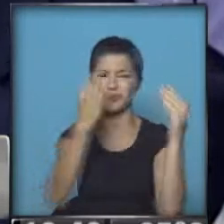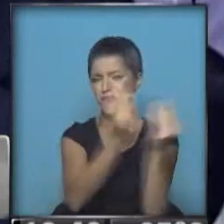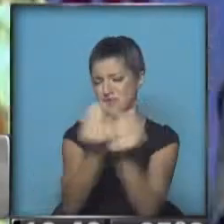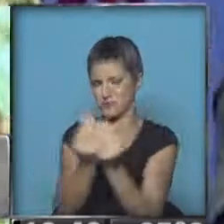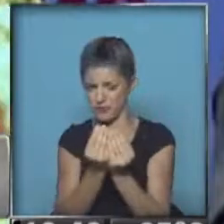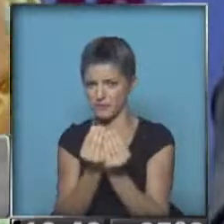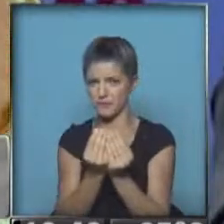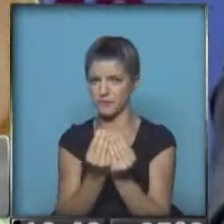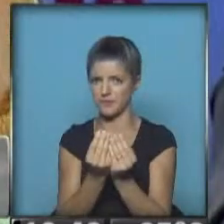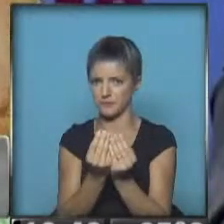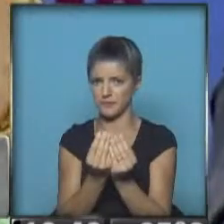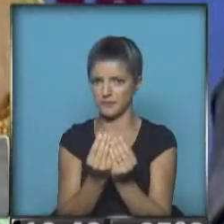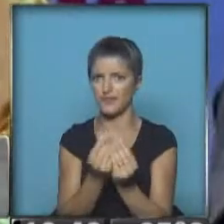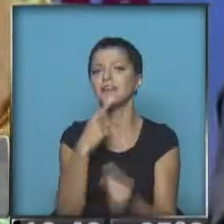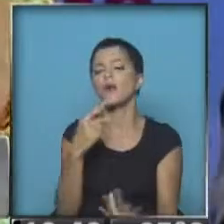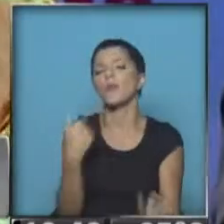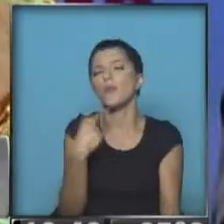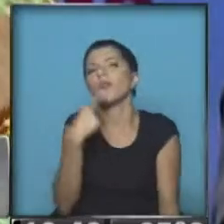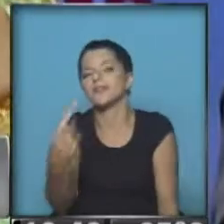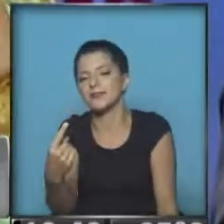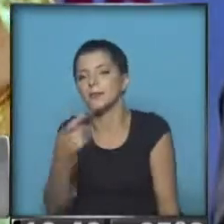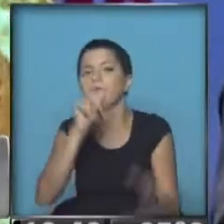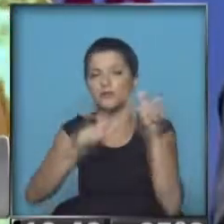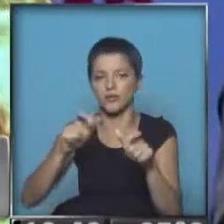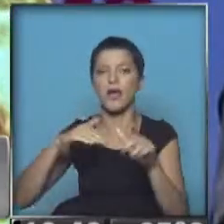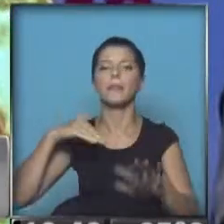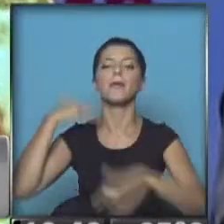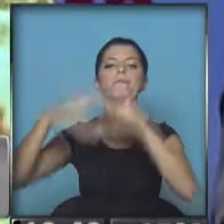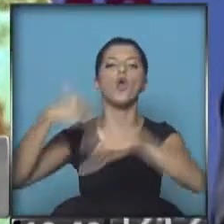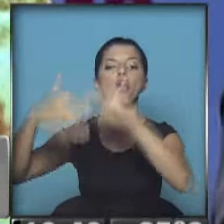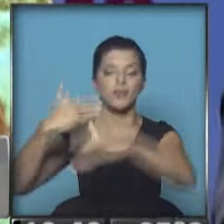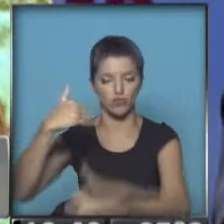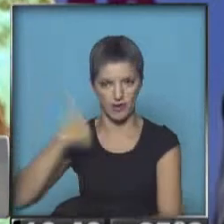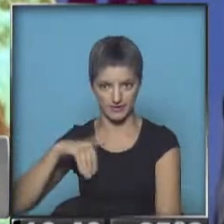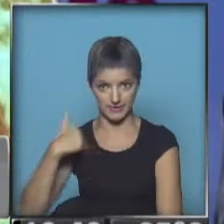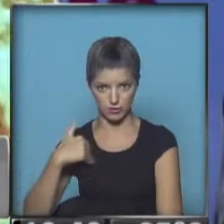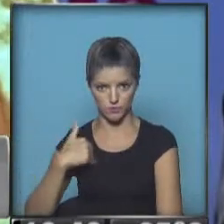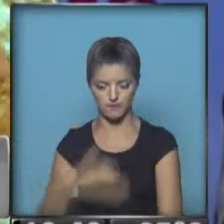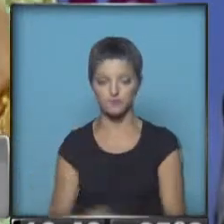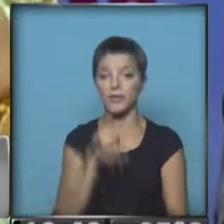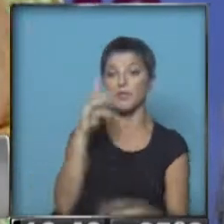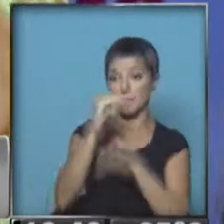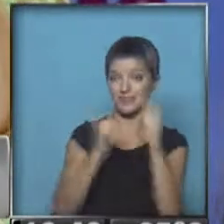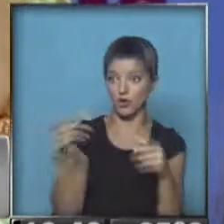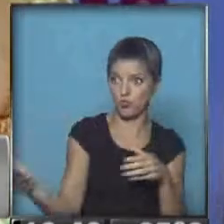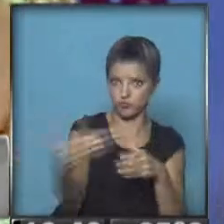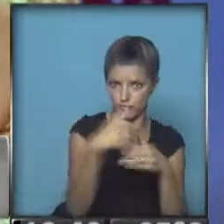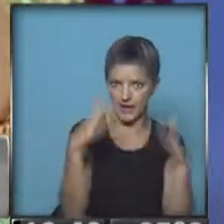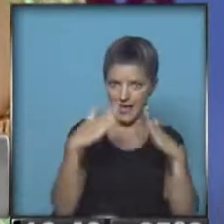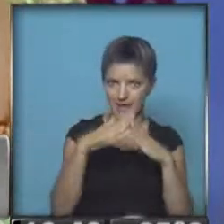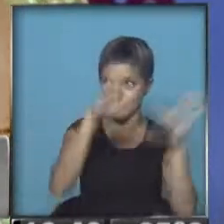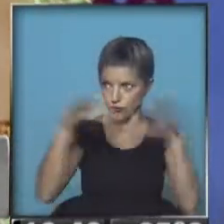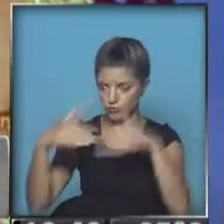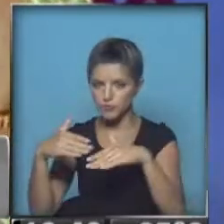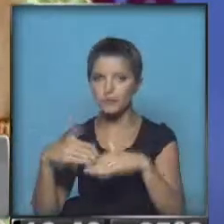mucha gente, digamos, de lo que podemos denominar el progresismo argentino. Y me acuerdo que ya corrían los